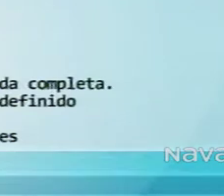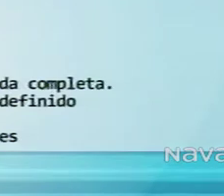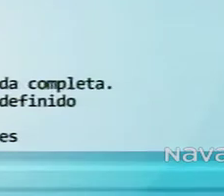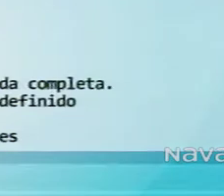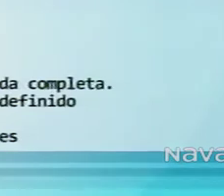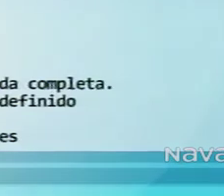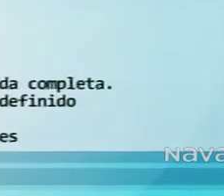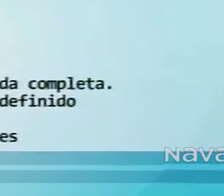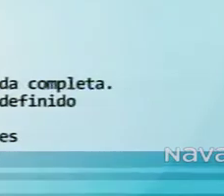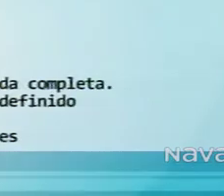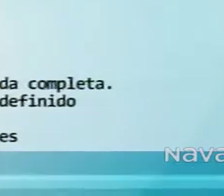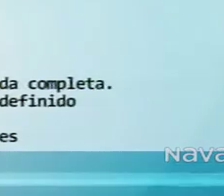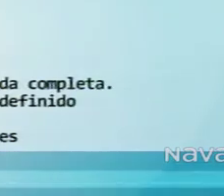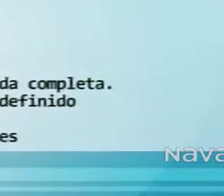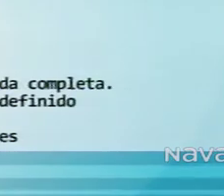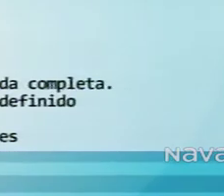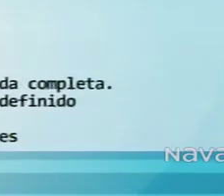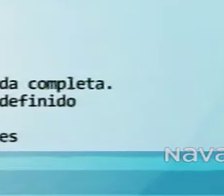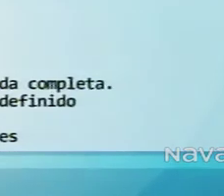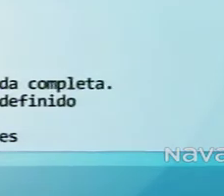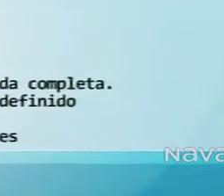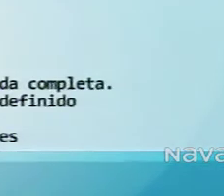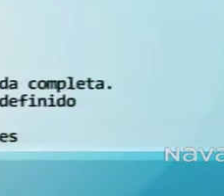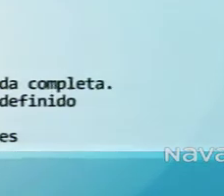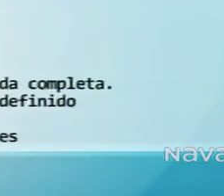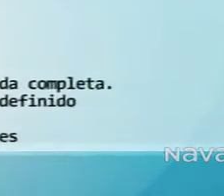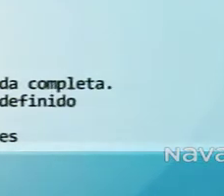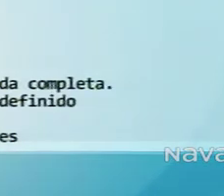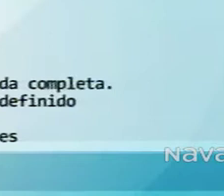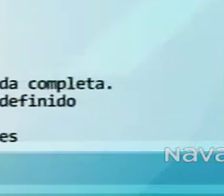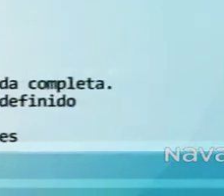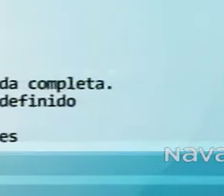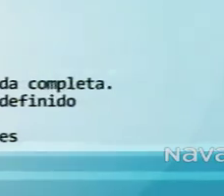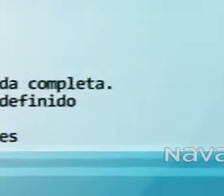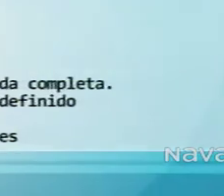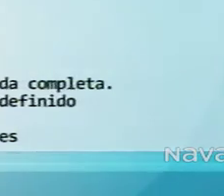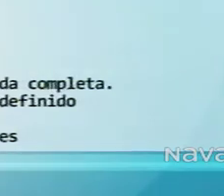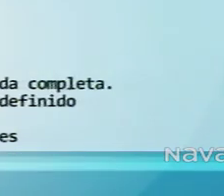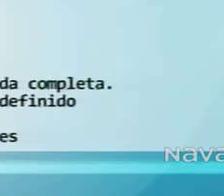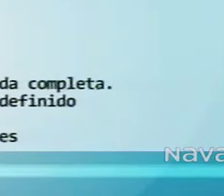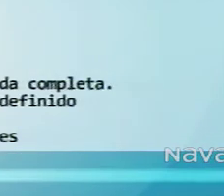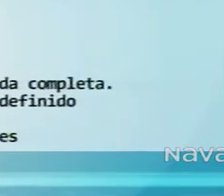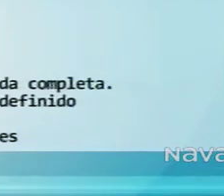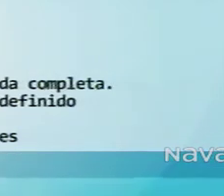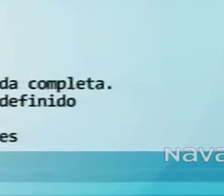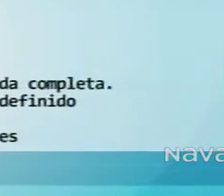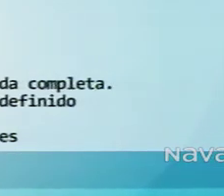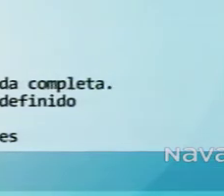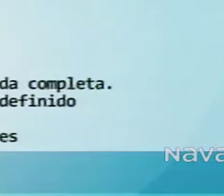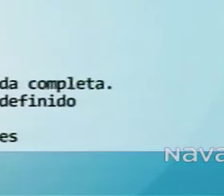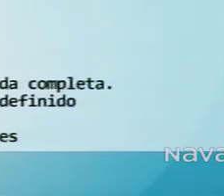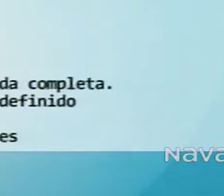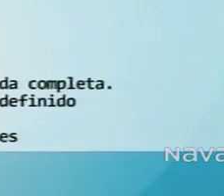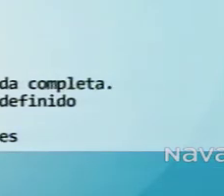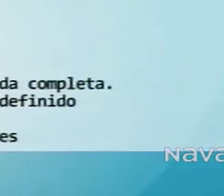temporal, con posibilidad de pasar indefinido, jornada completa y horario partido. Puedes responder en general